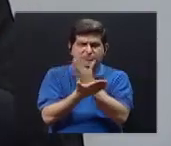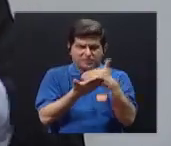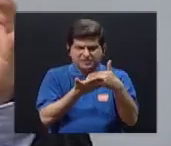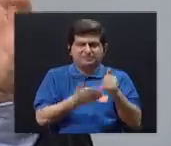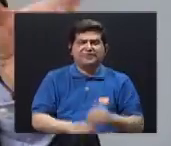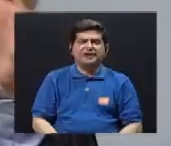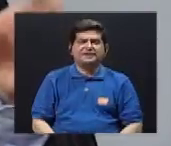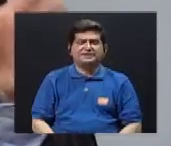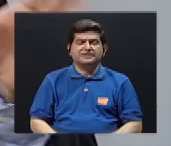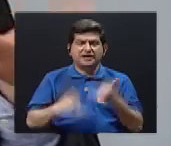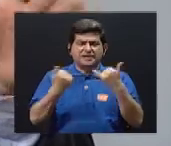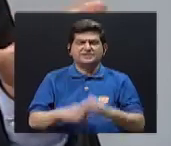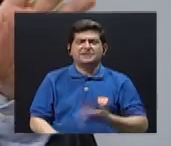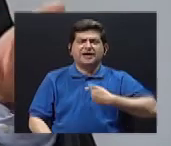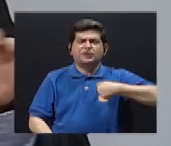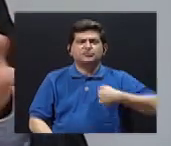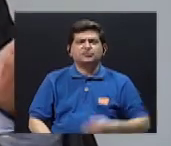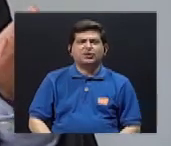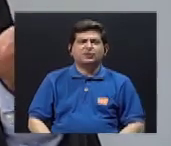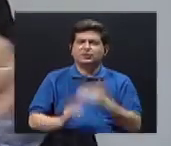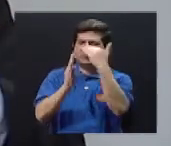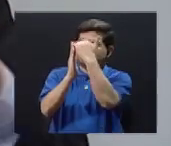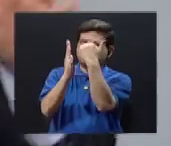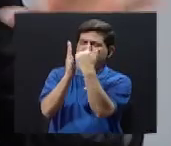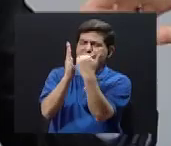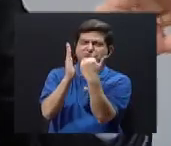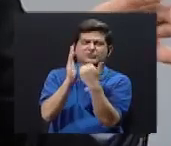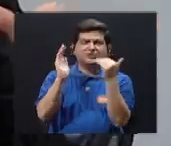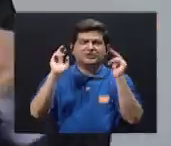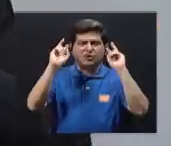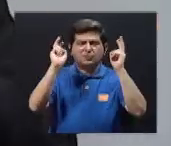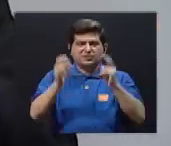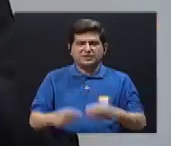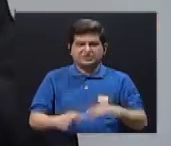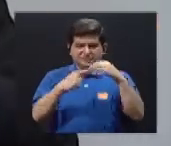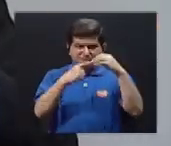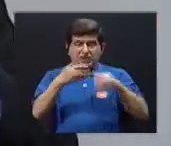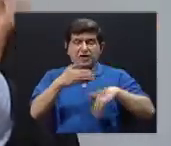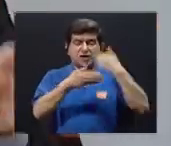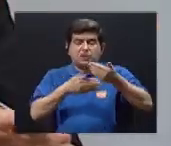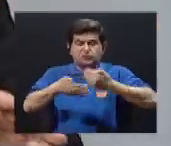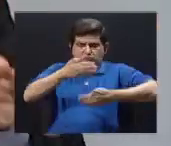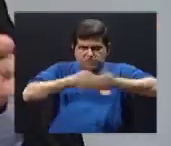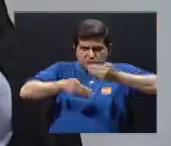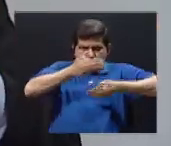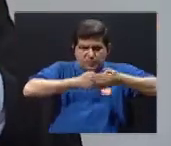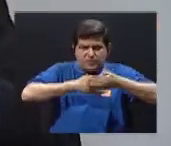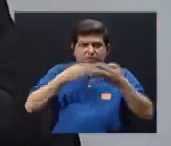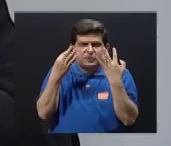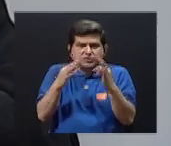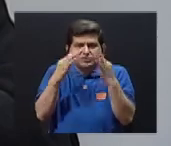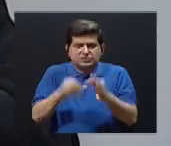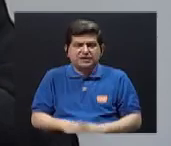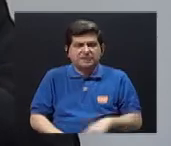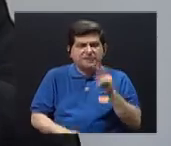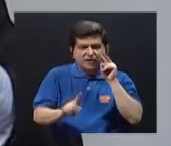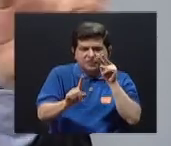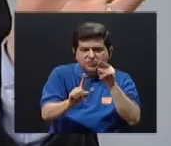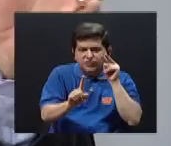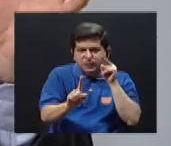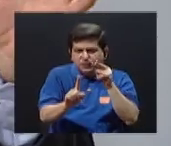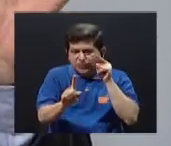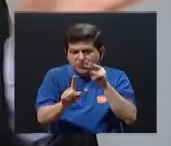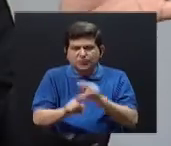digamos, esqueleteamos un poco como los grandes temas, y después nos devolvimos, digamos, para tratar de visualizar,